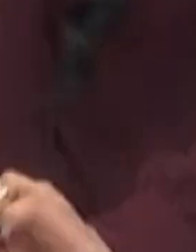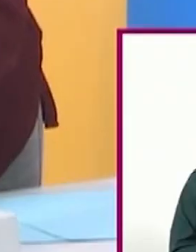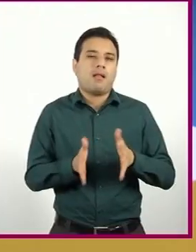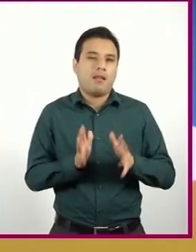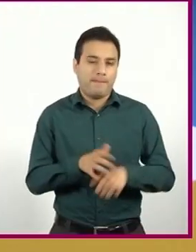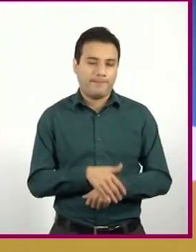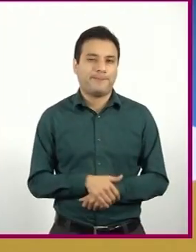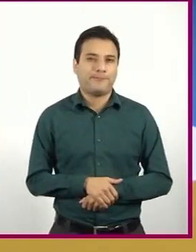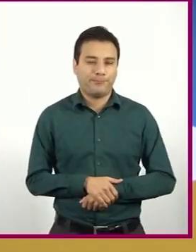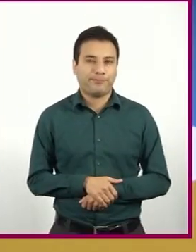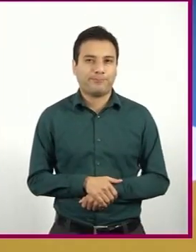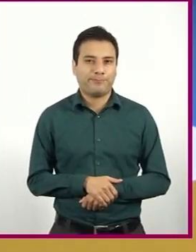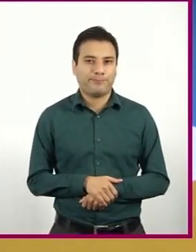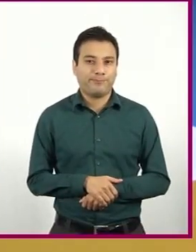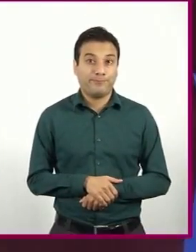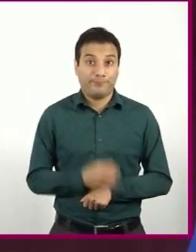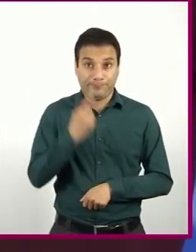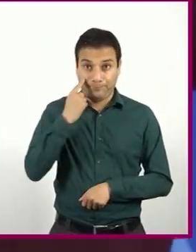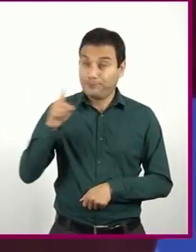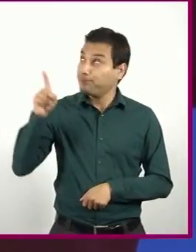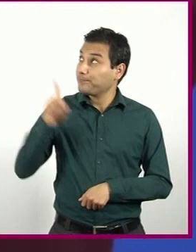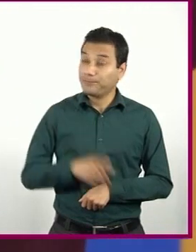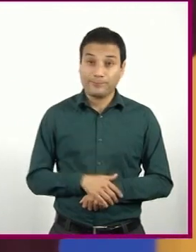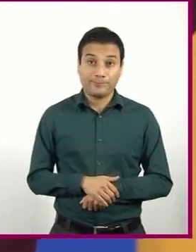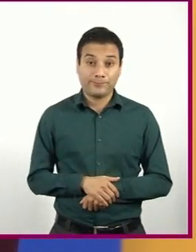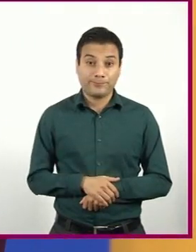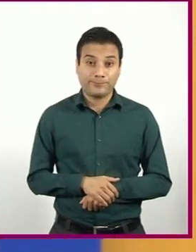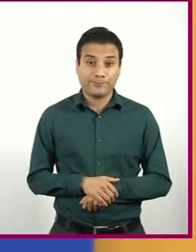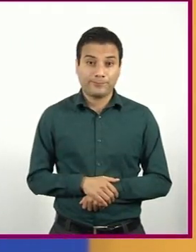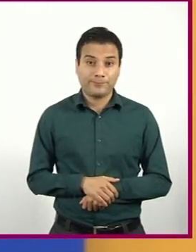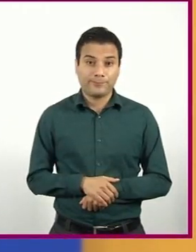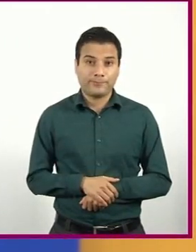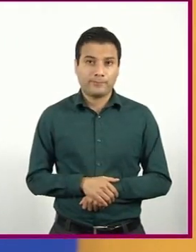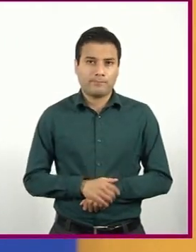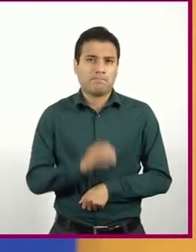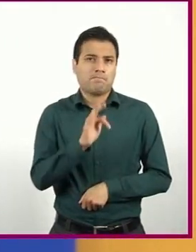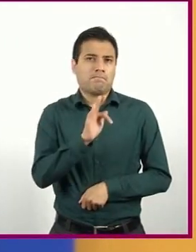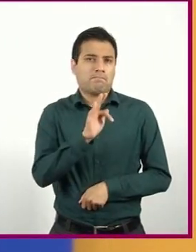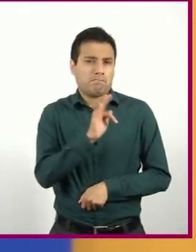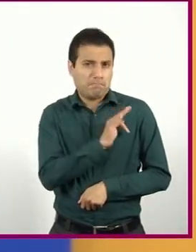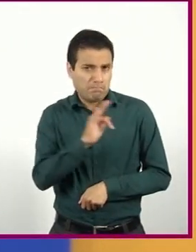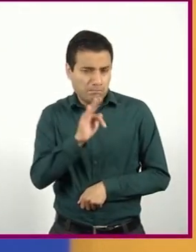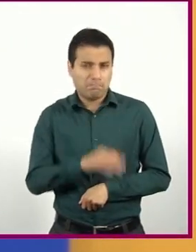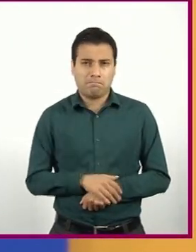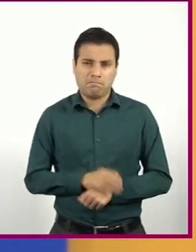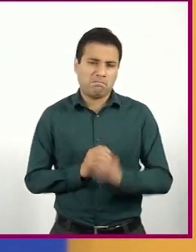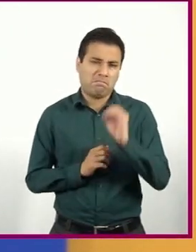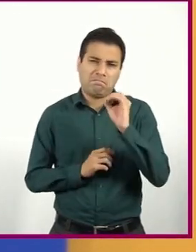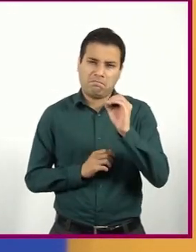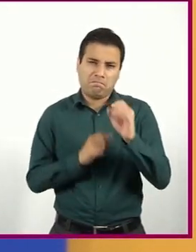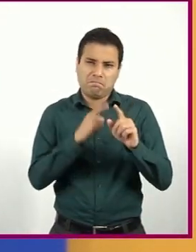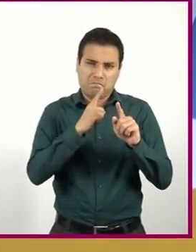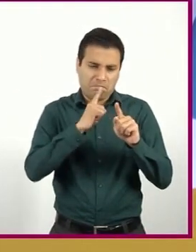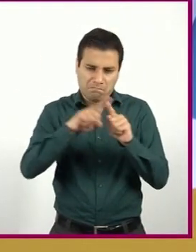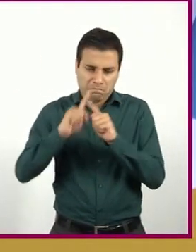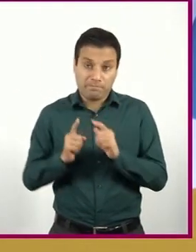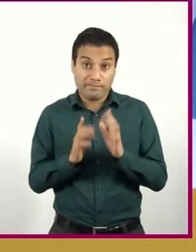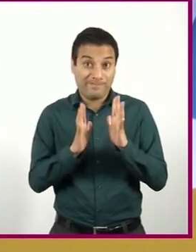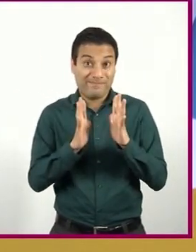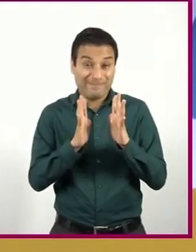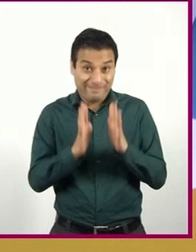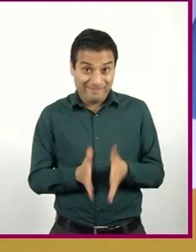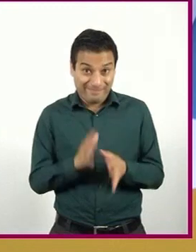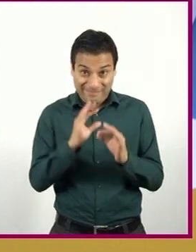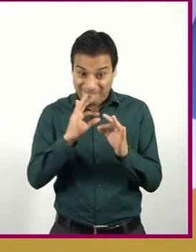grados. Y ahora sí, nos queda... Pueden marcar tanto círculos como sea posible. Una vez que tenemos